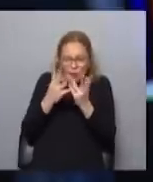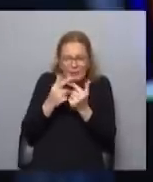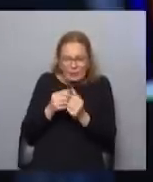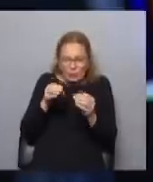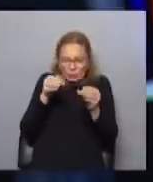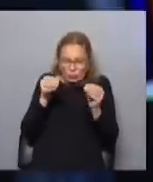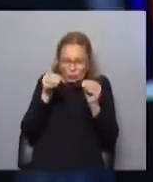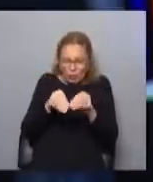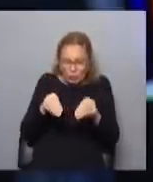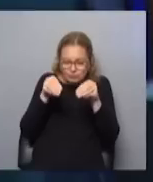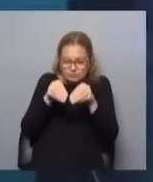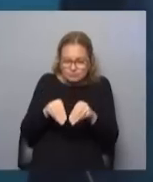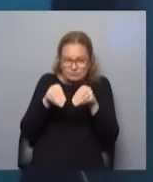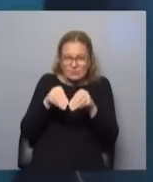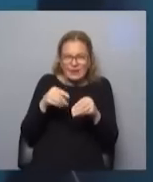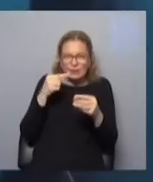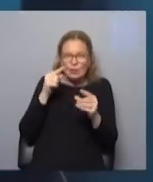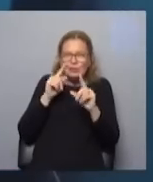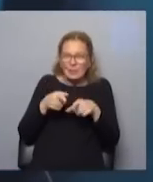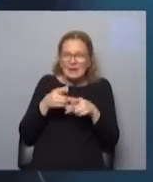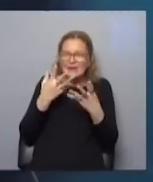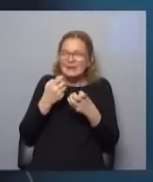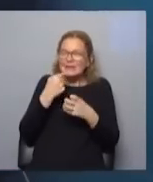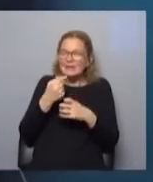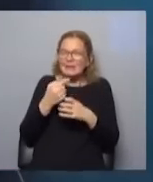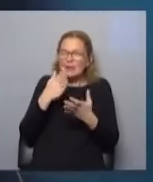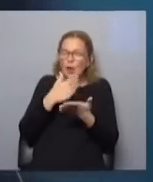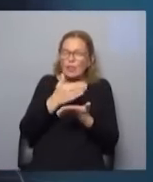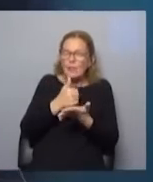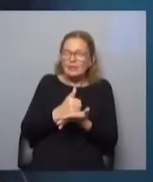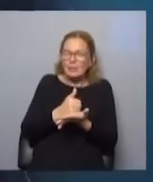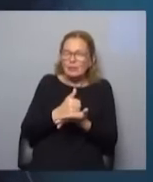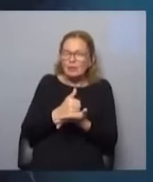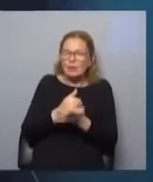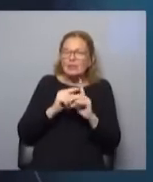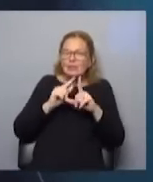y ese centralismo también opera en los departamentos